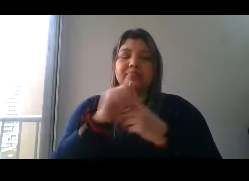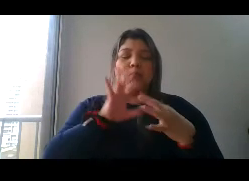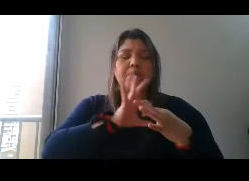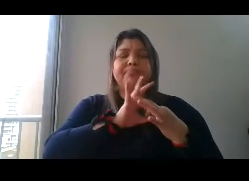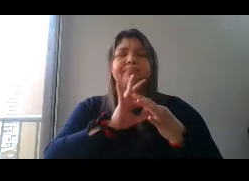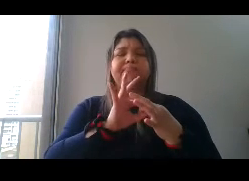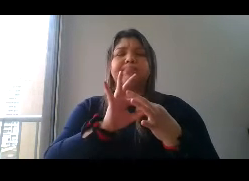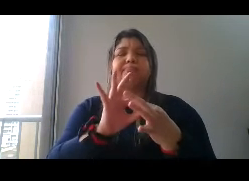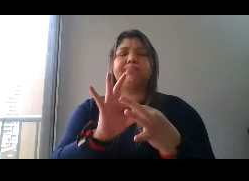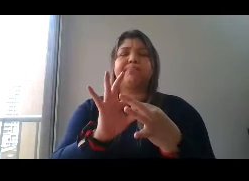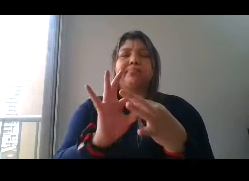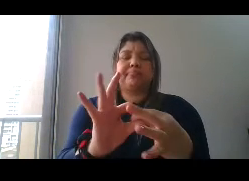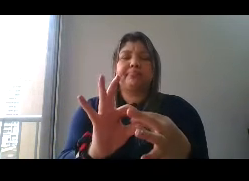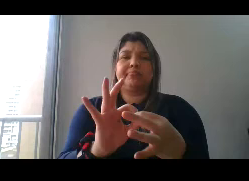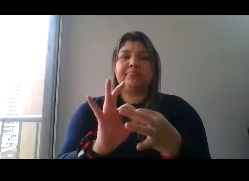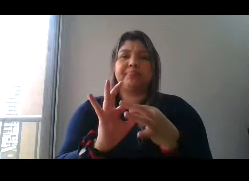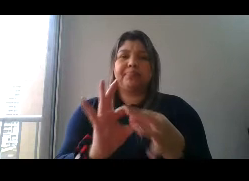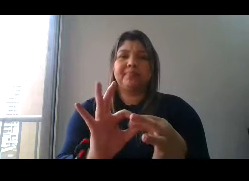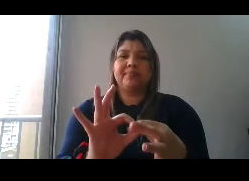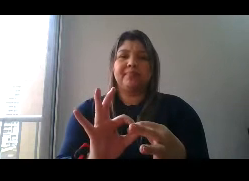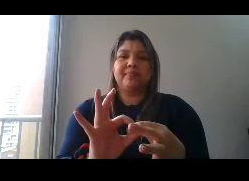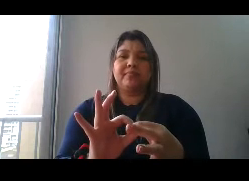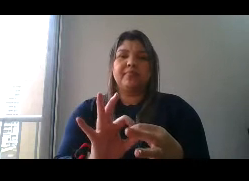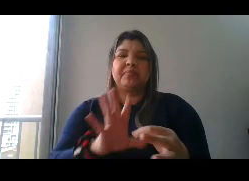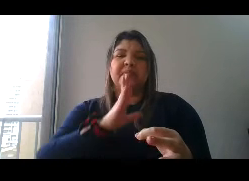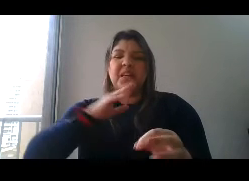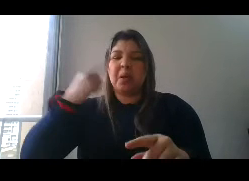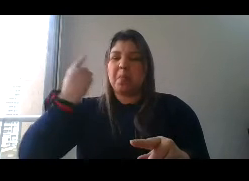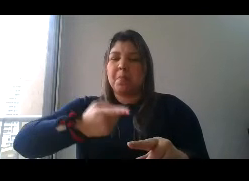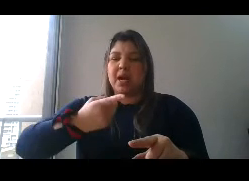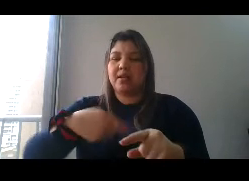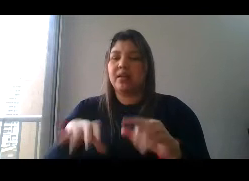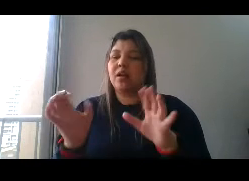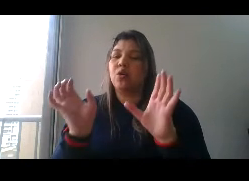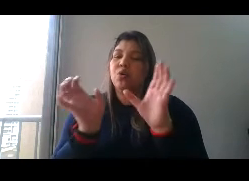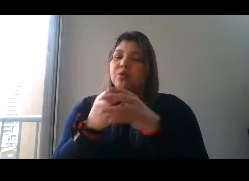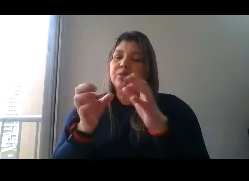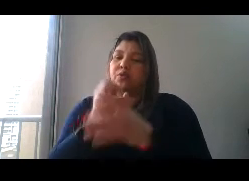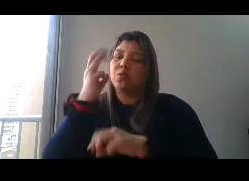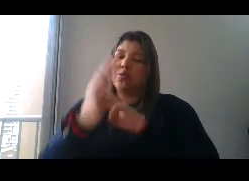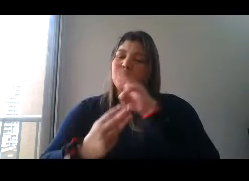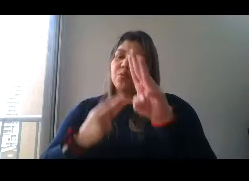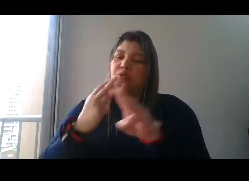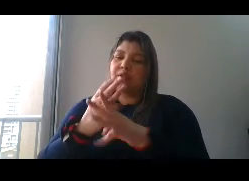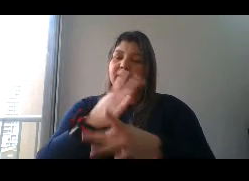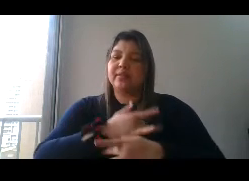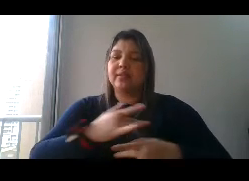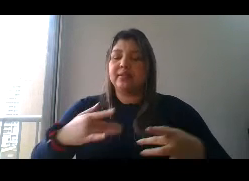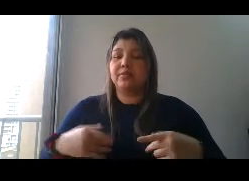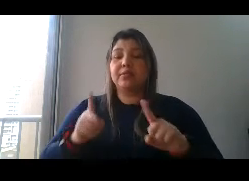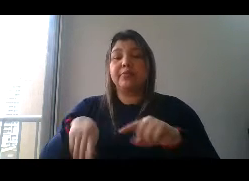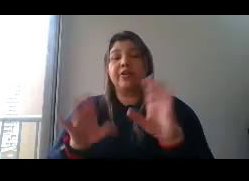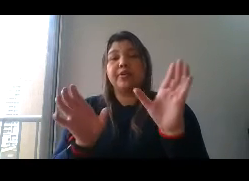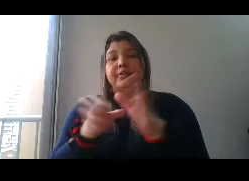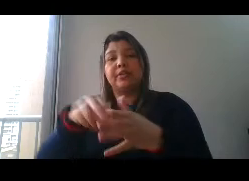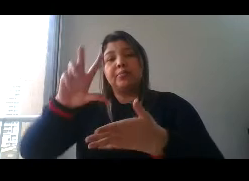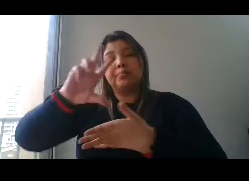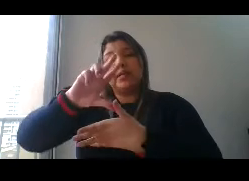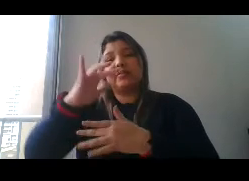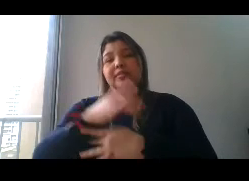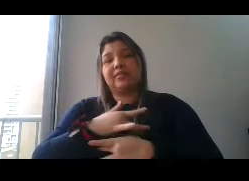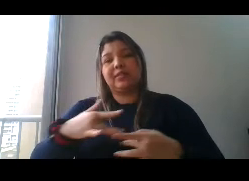desde la Organización Mundial de la Salud y la Organización Panamericana de la Salud.